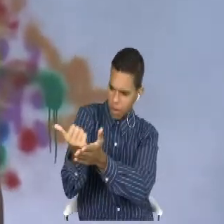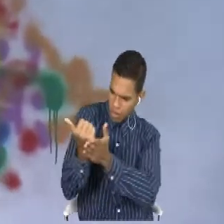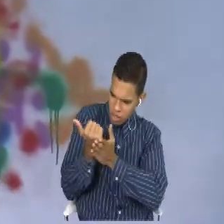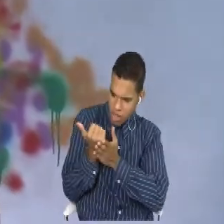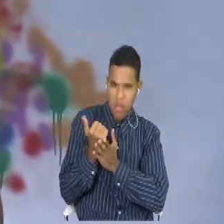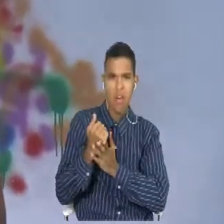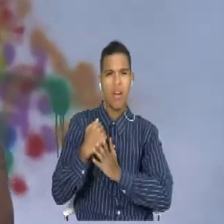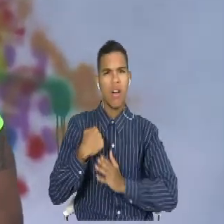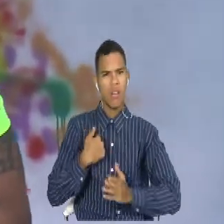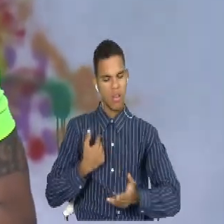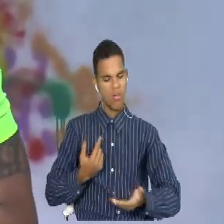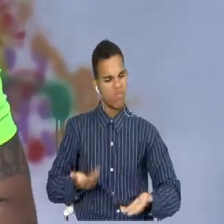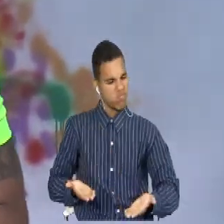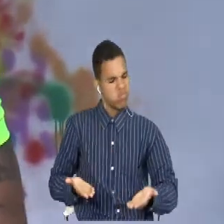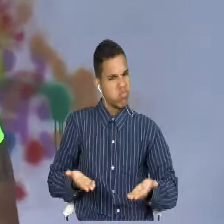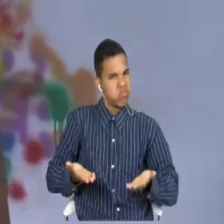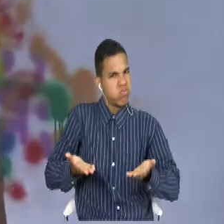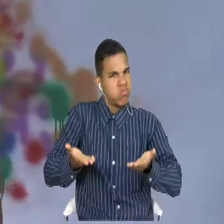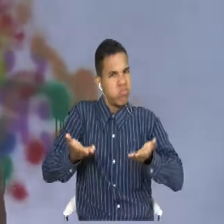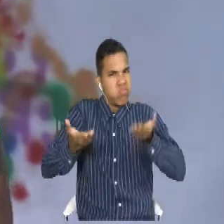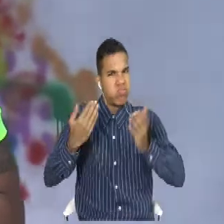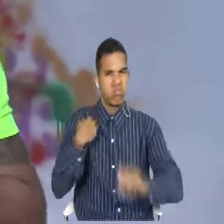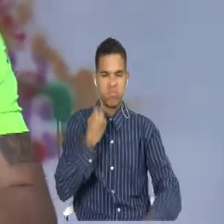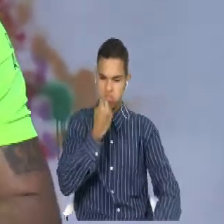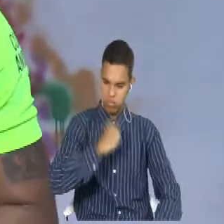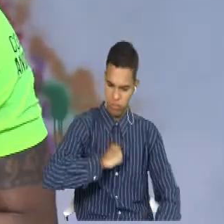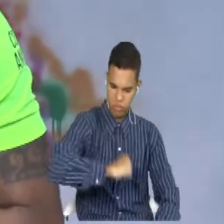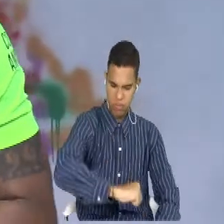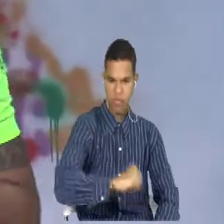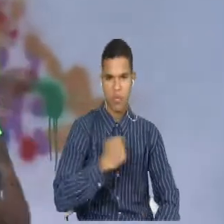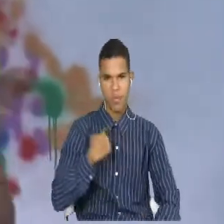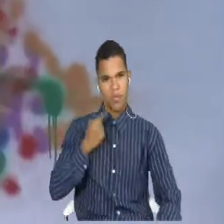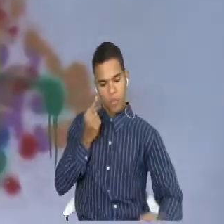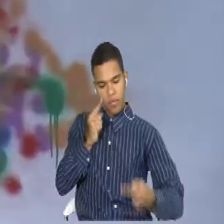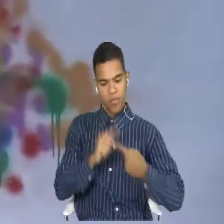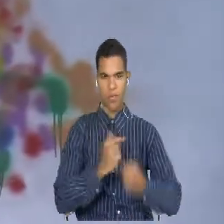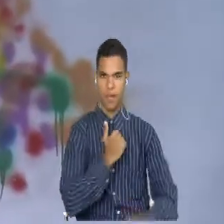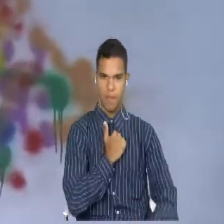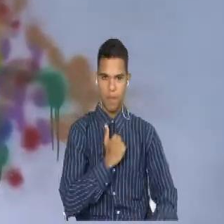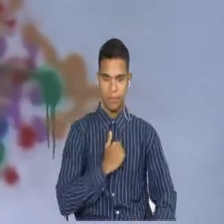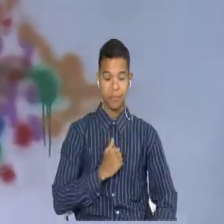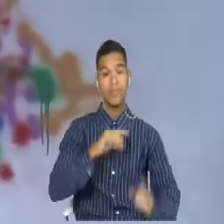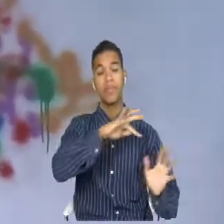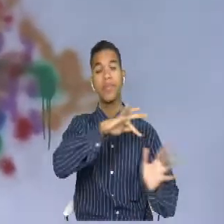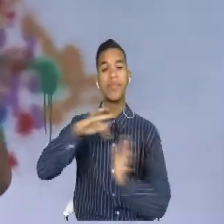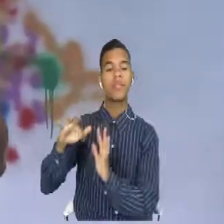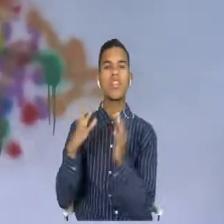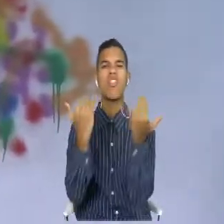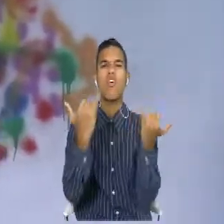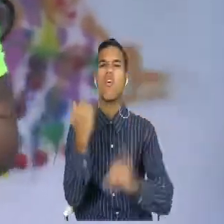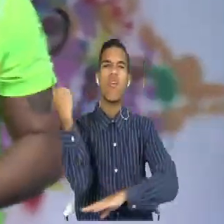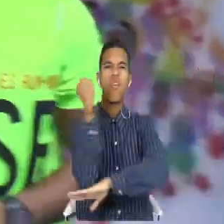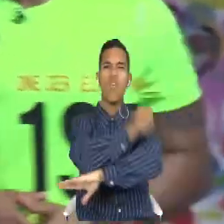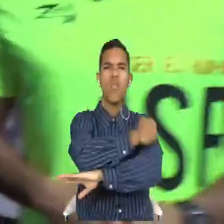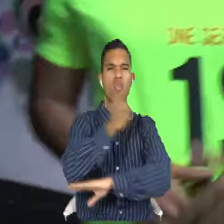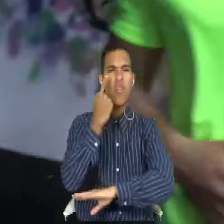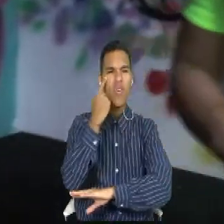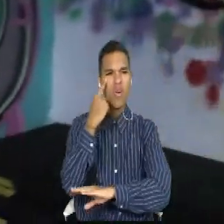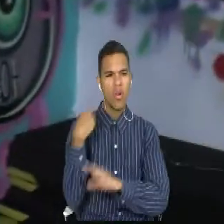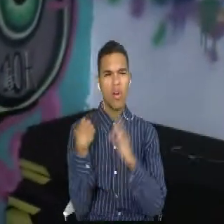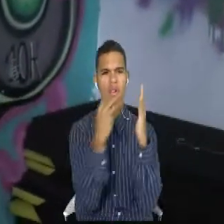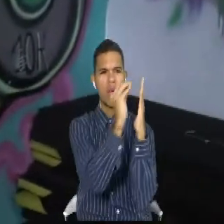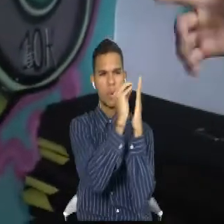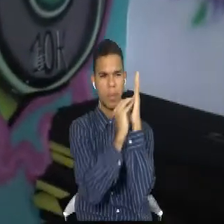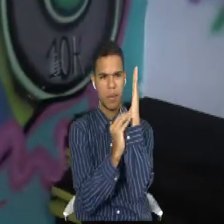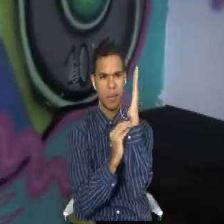sigan mejorando en el complemento, en el objetivo que cada uno quiere. Bueno, para hoy les tenemos una rutina de entrenamiento cardiovascular y de